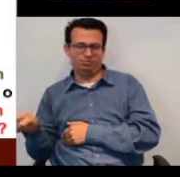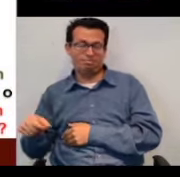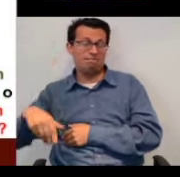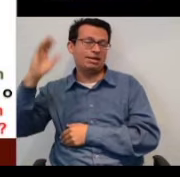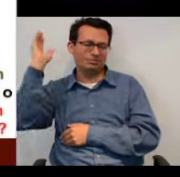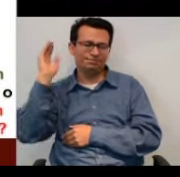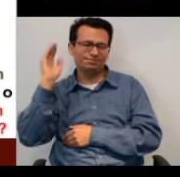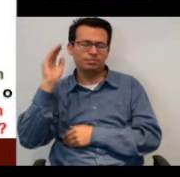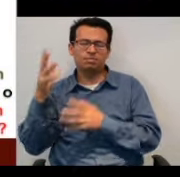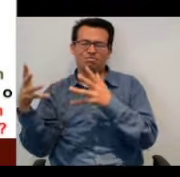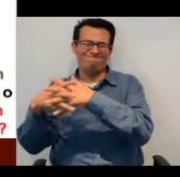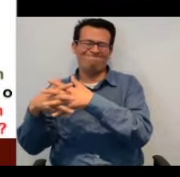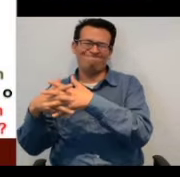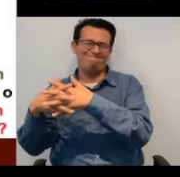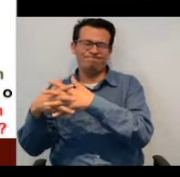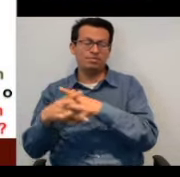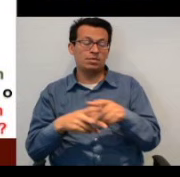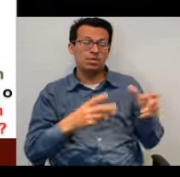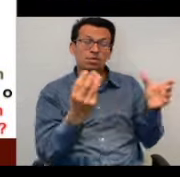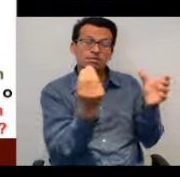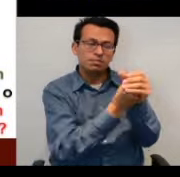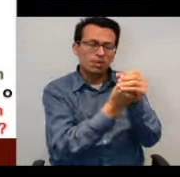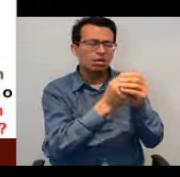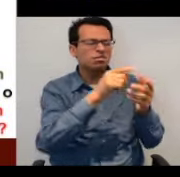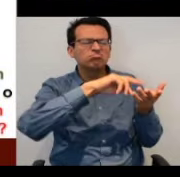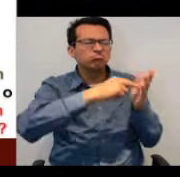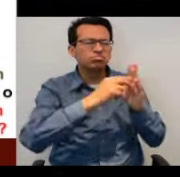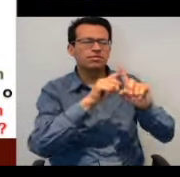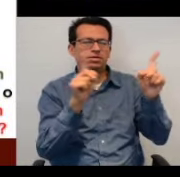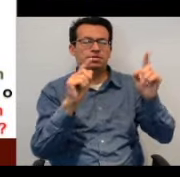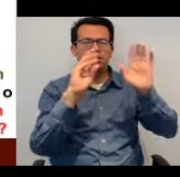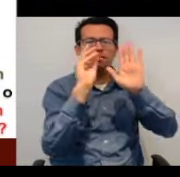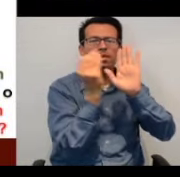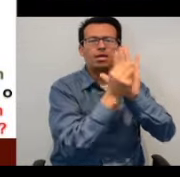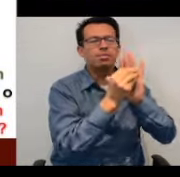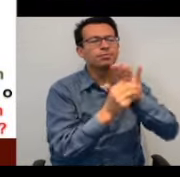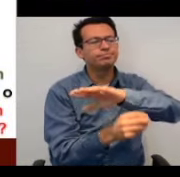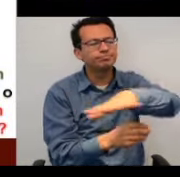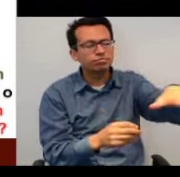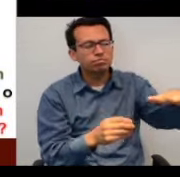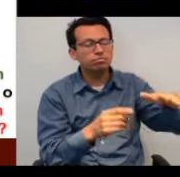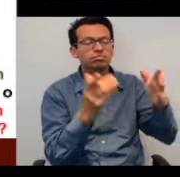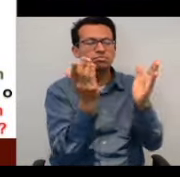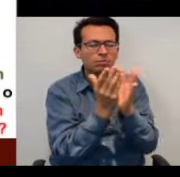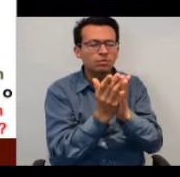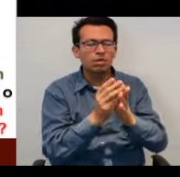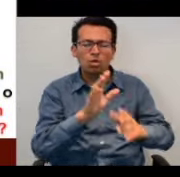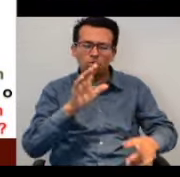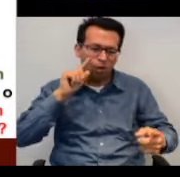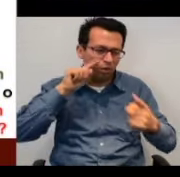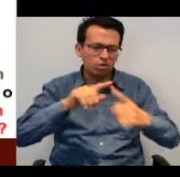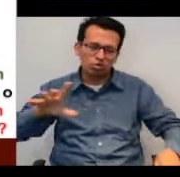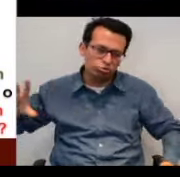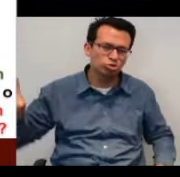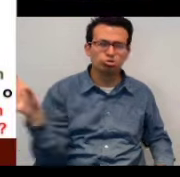todos. Esta segunda distinción conceptual es fundamental porque muchas veces todavía en textos relacionados con educación